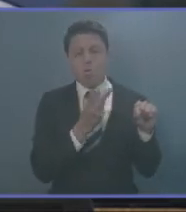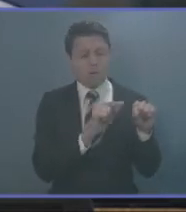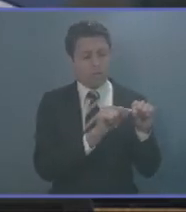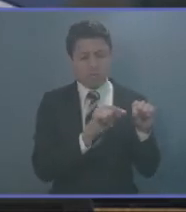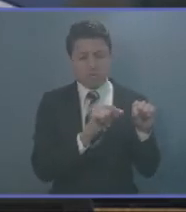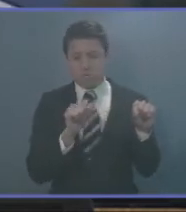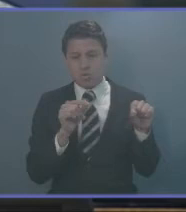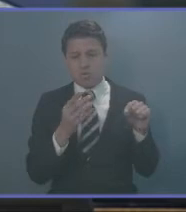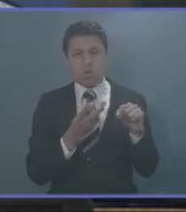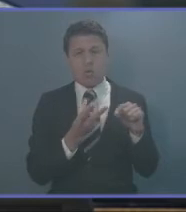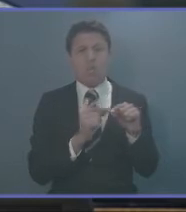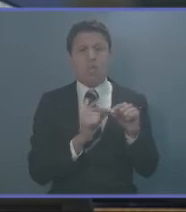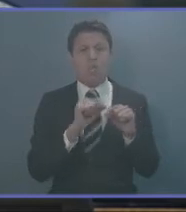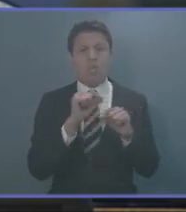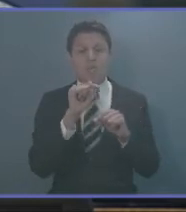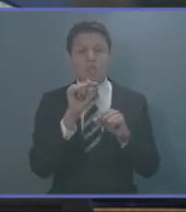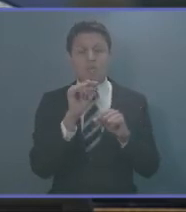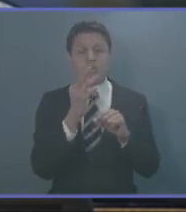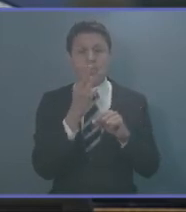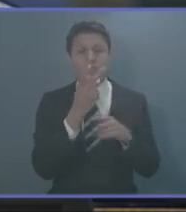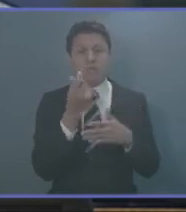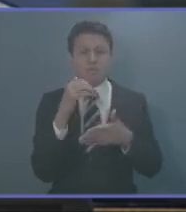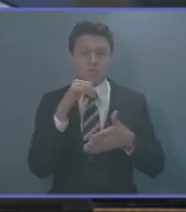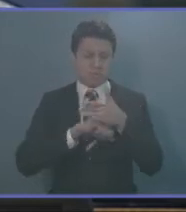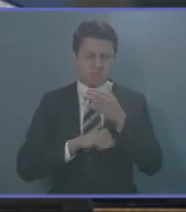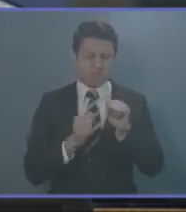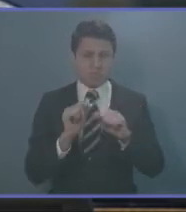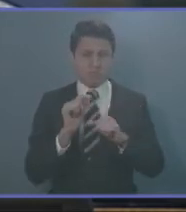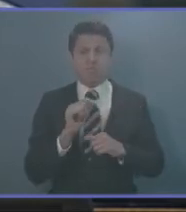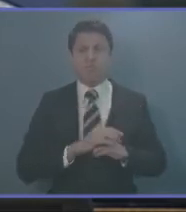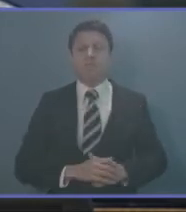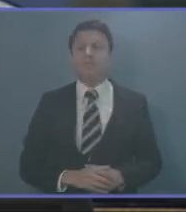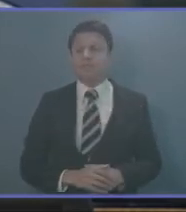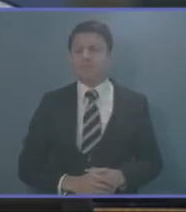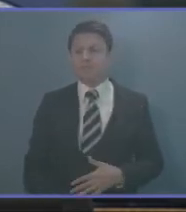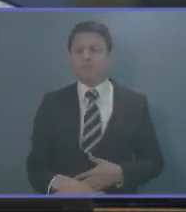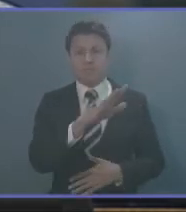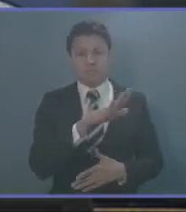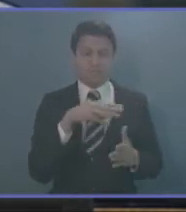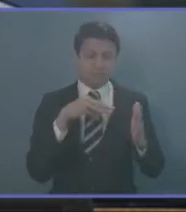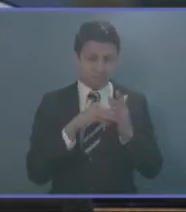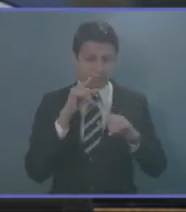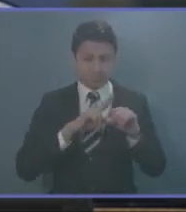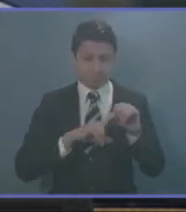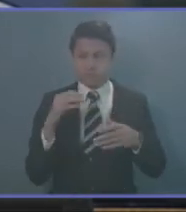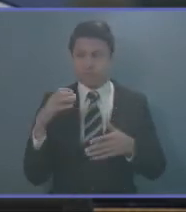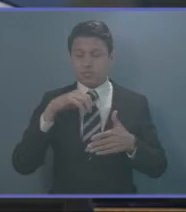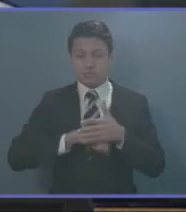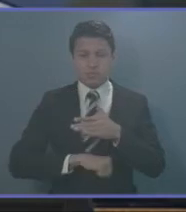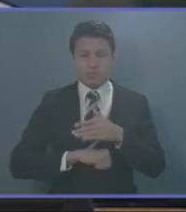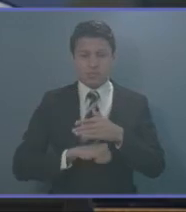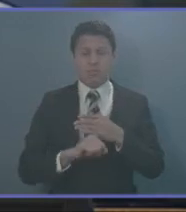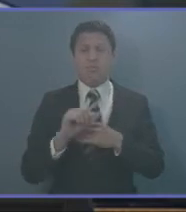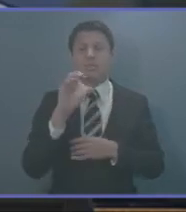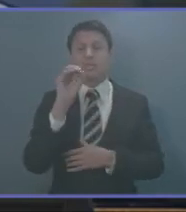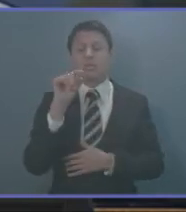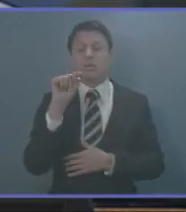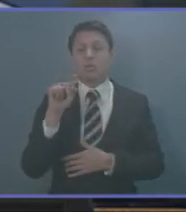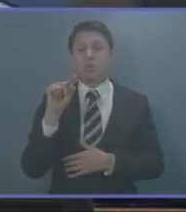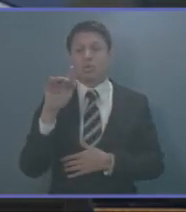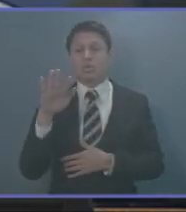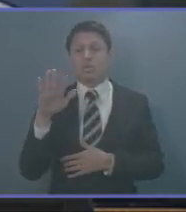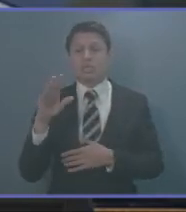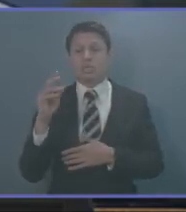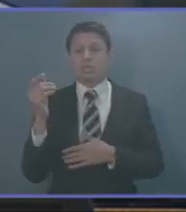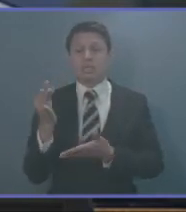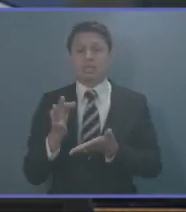De $2,500,000 con un centavo a más, $5,000 como cuota fija más 0.15 centavos sobre